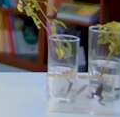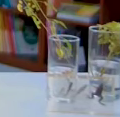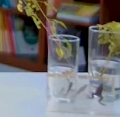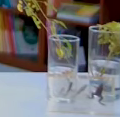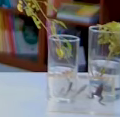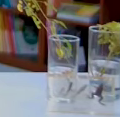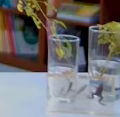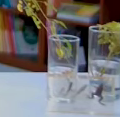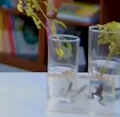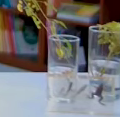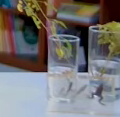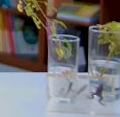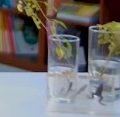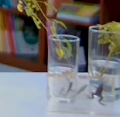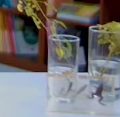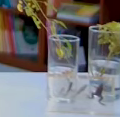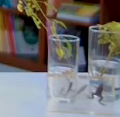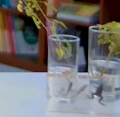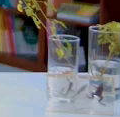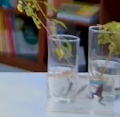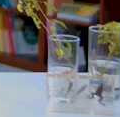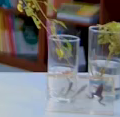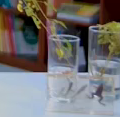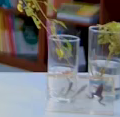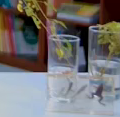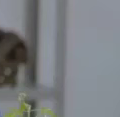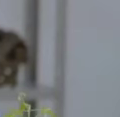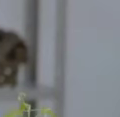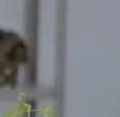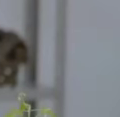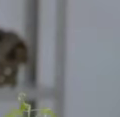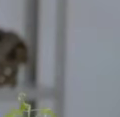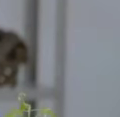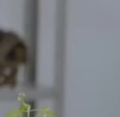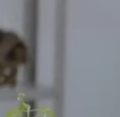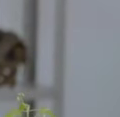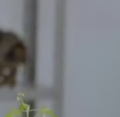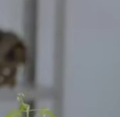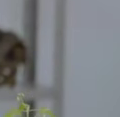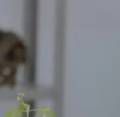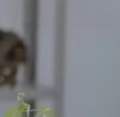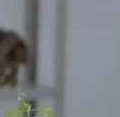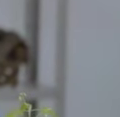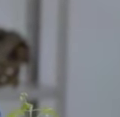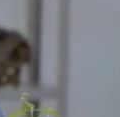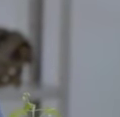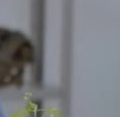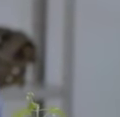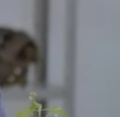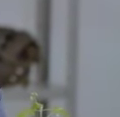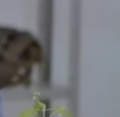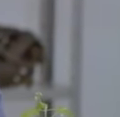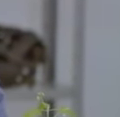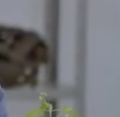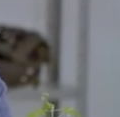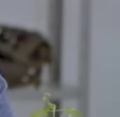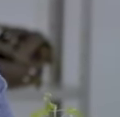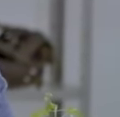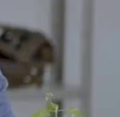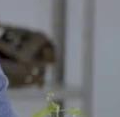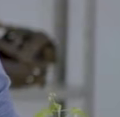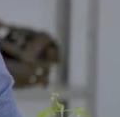hacer algunas preguntas. Imagínate, por ejemplo, un océano o tal vez, mejor un bosque que lo tenemos